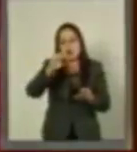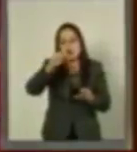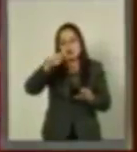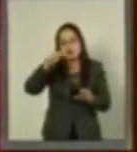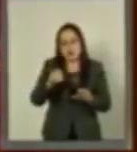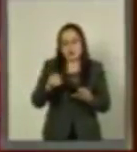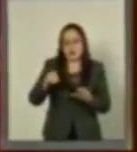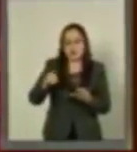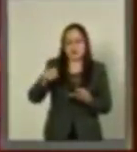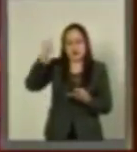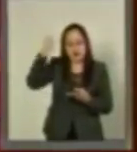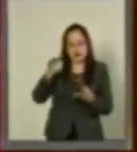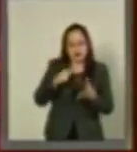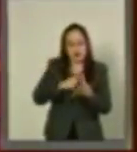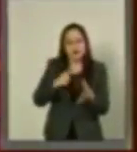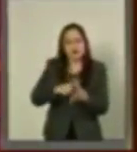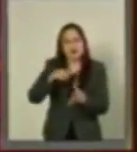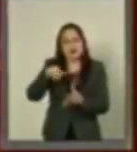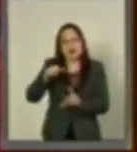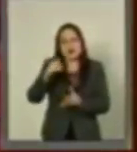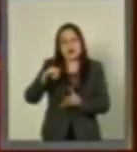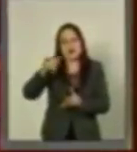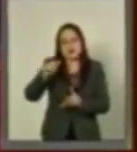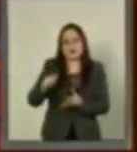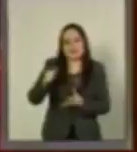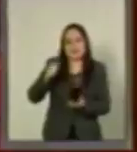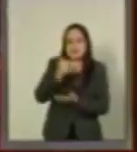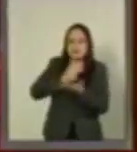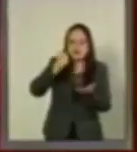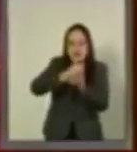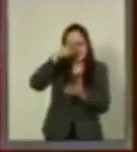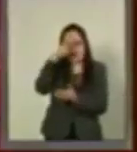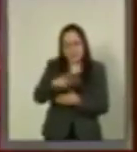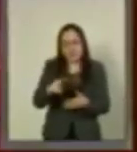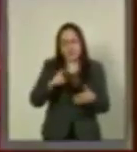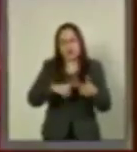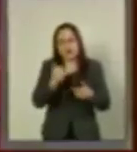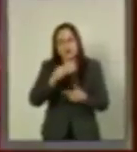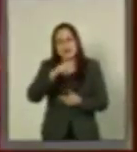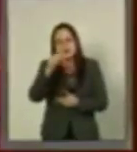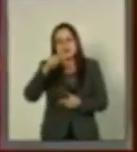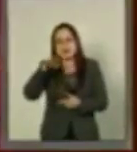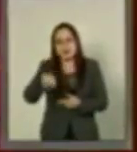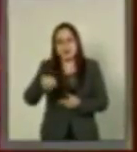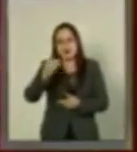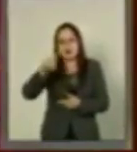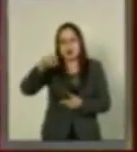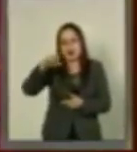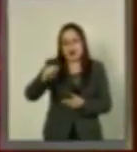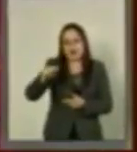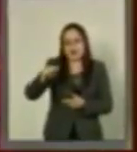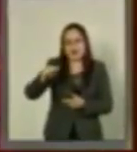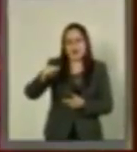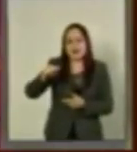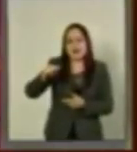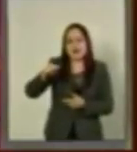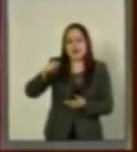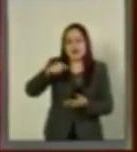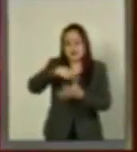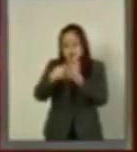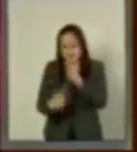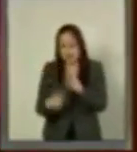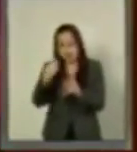Hernández, Tamaulipas. Anayet Sindamaris, Ciudad de México. Yasmín Contreras López, Tlaxcala.